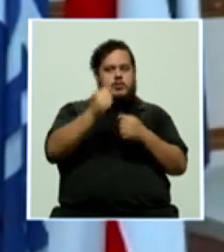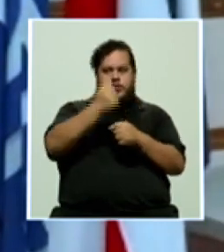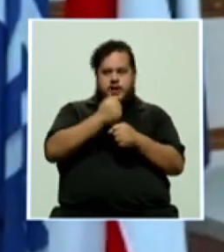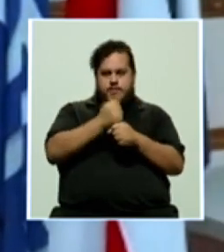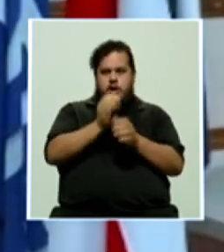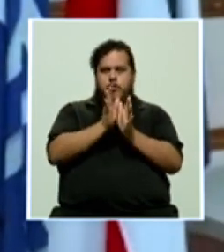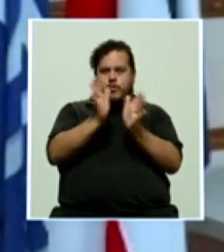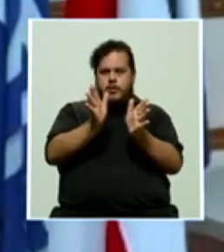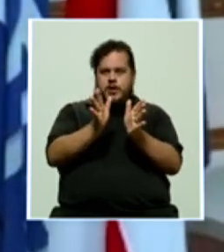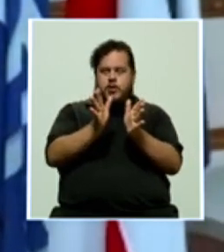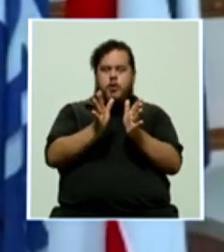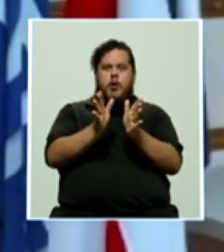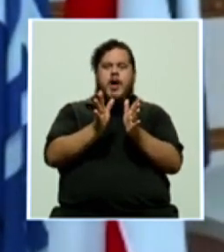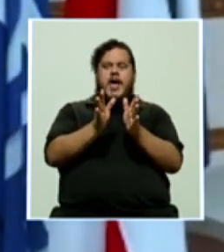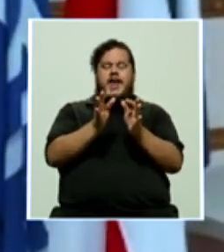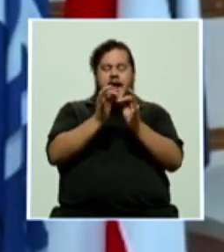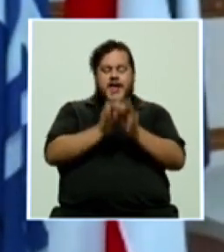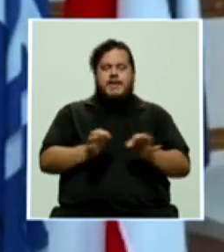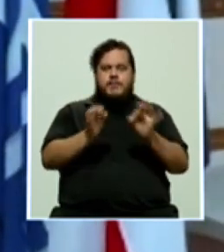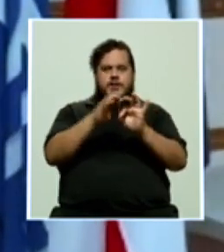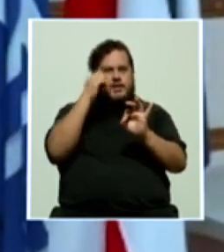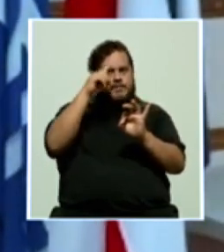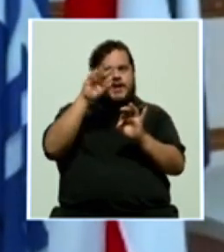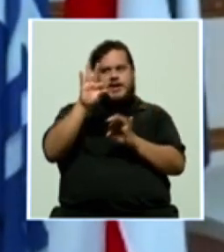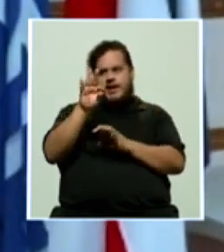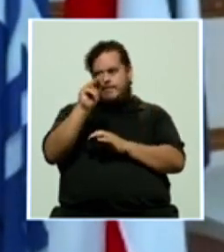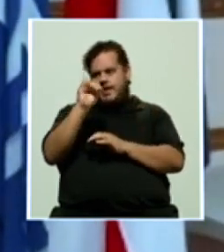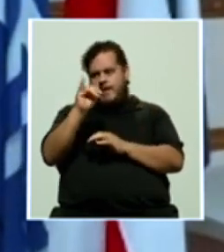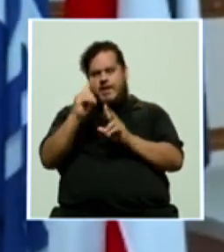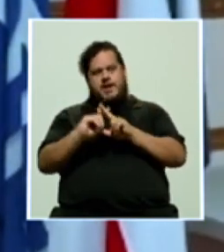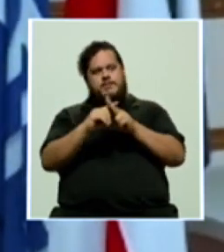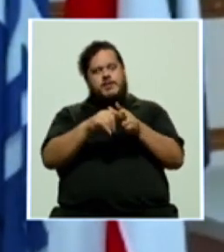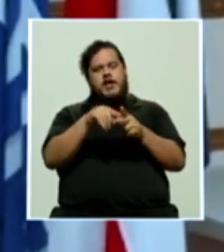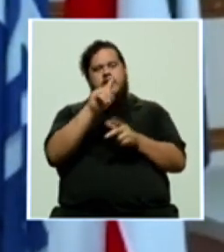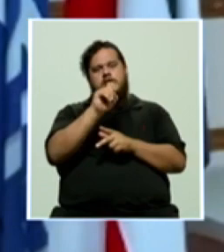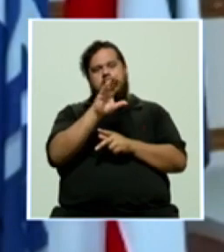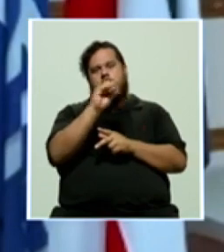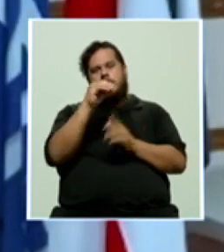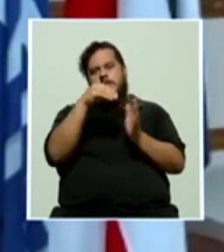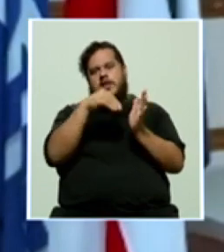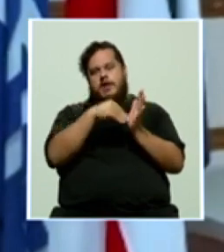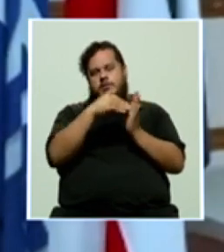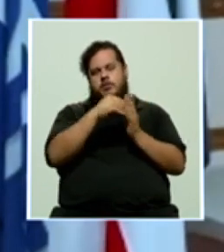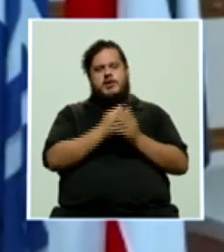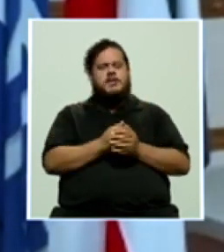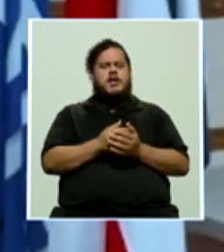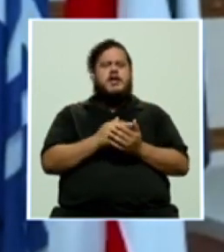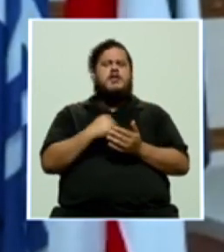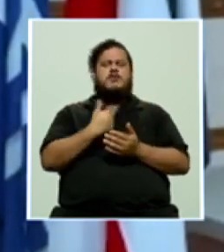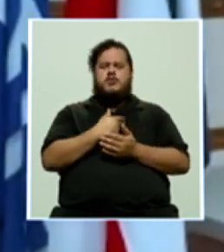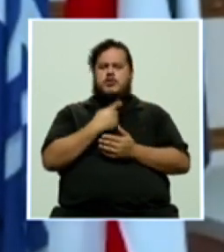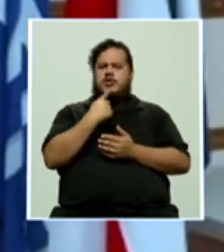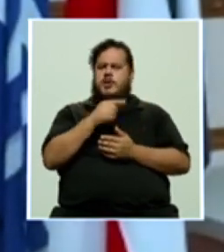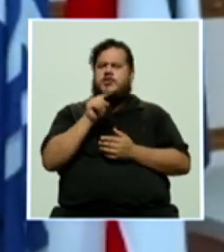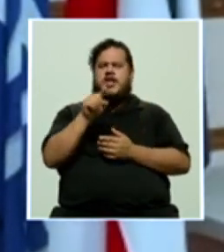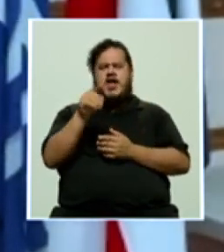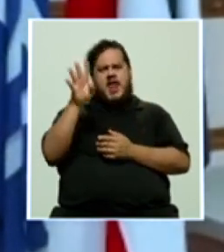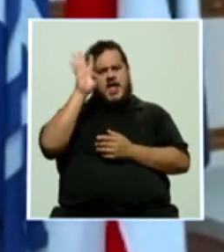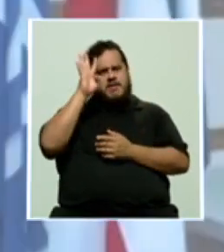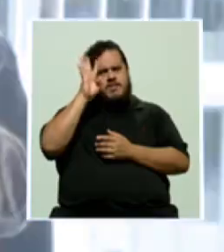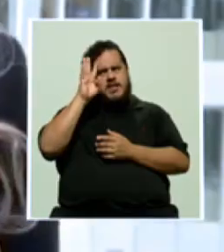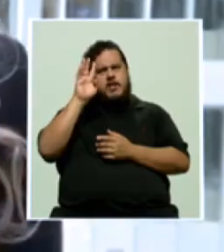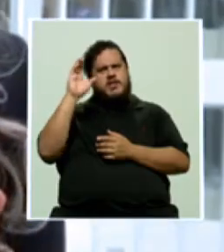le prestara al país los 1.750 millones. Nosotros dijimos que eso era un embuste de Alvarado y se